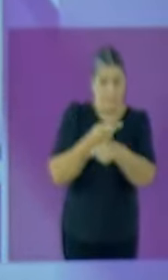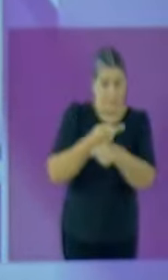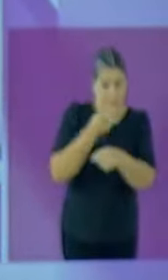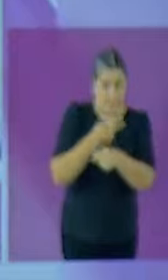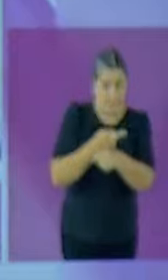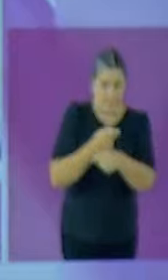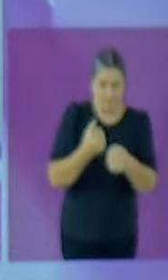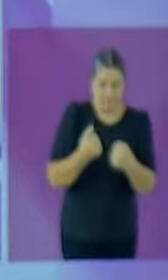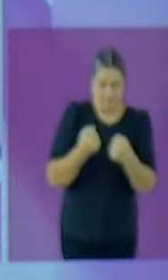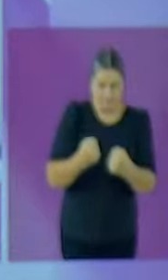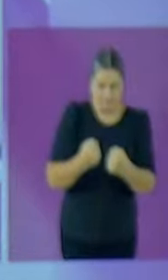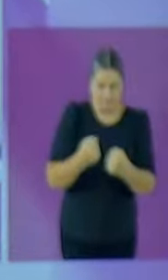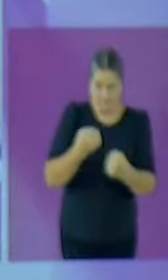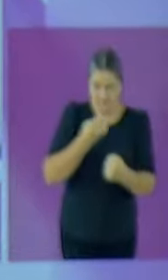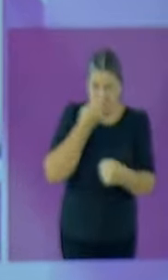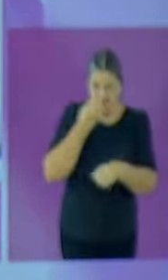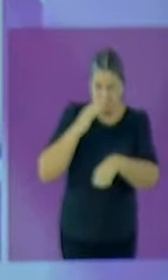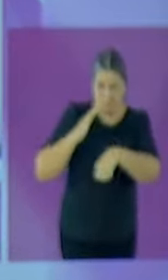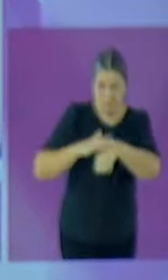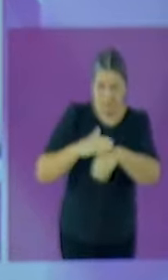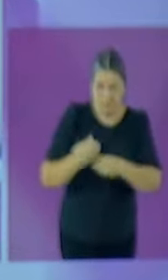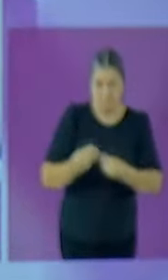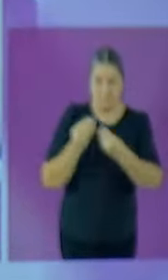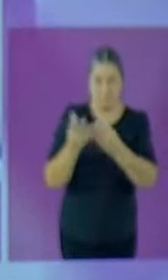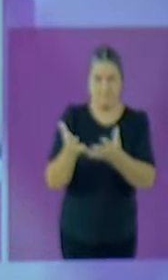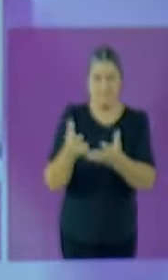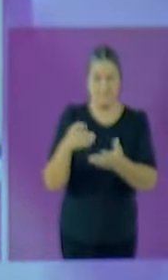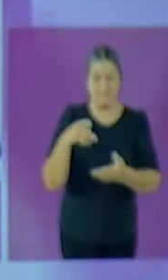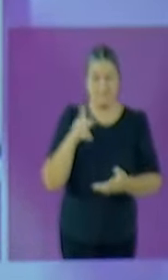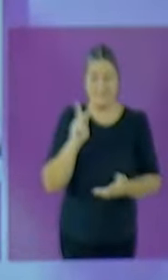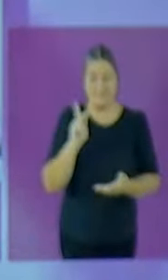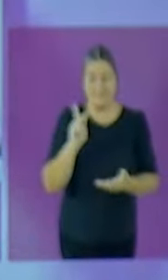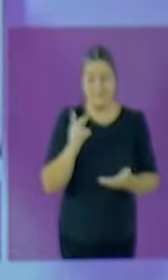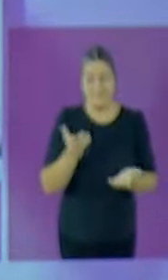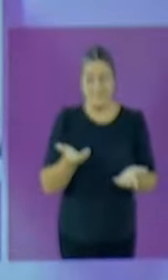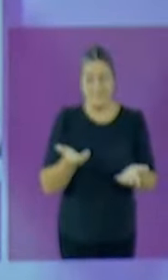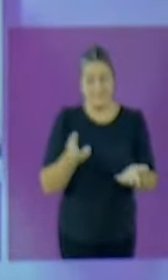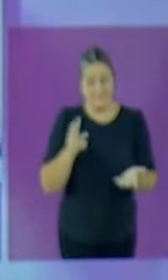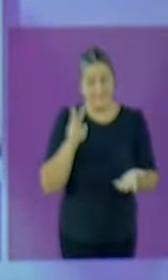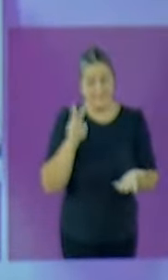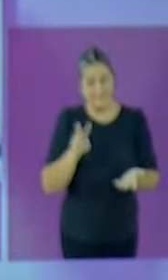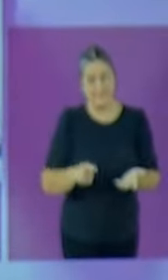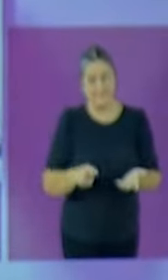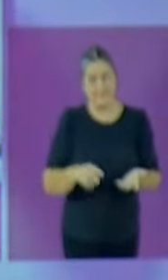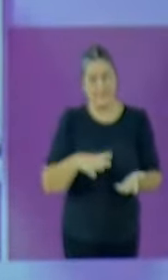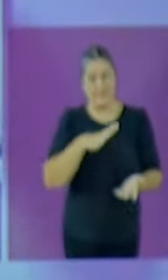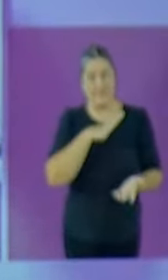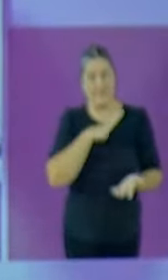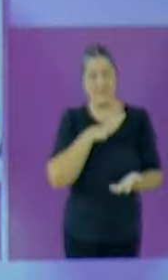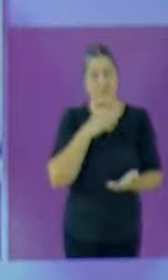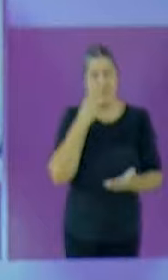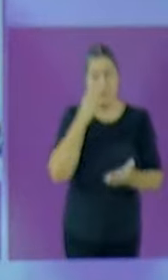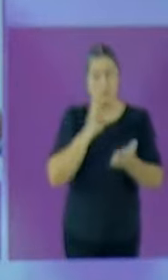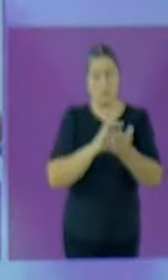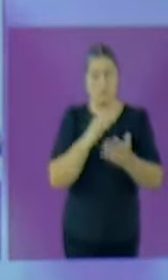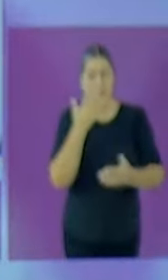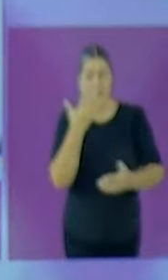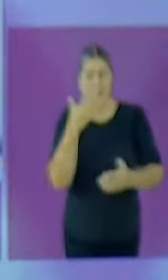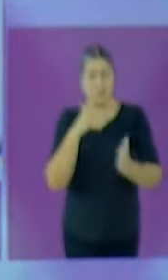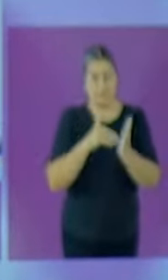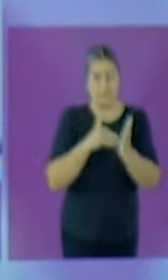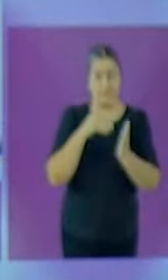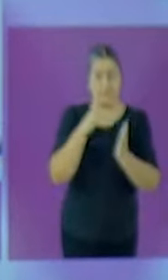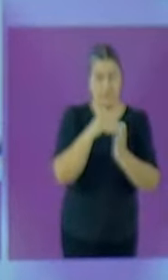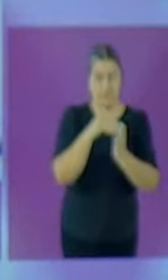Claudia Sheinbaum y demostró que es posible en la Ciudad de México, versus el modelo de Xochitl Gálvez donde la educación es